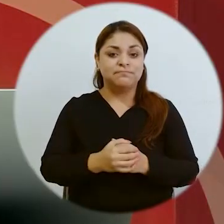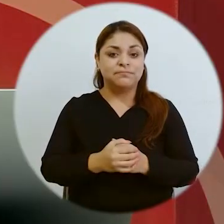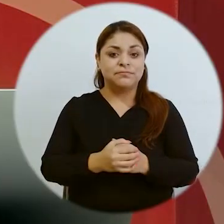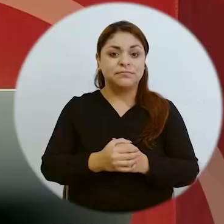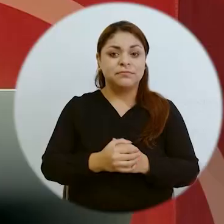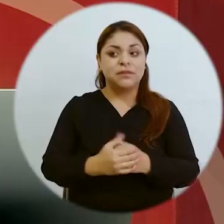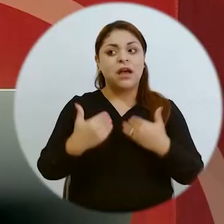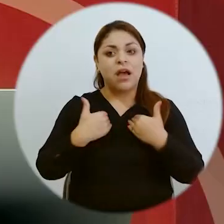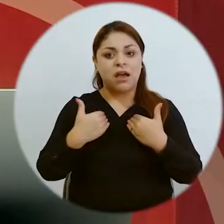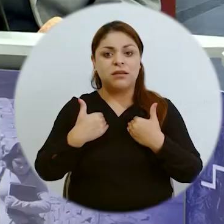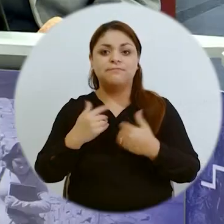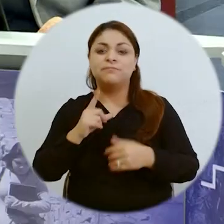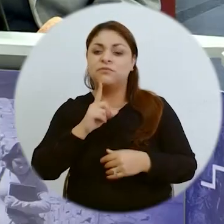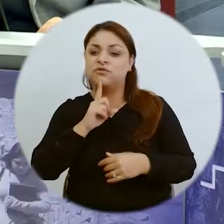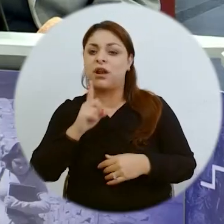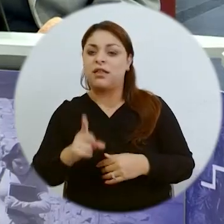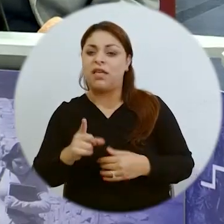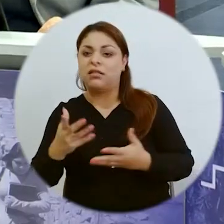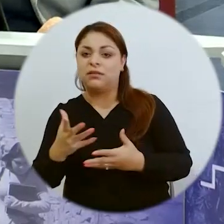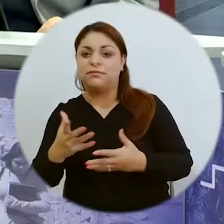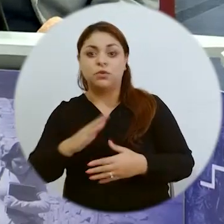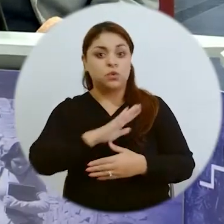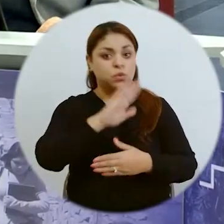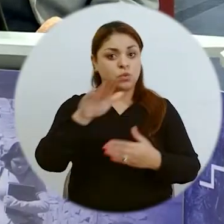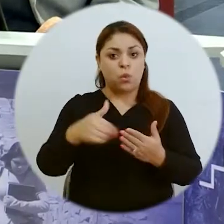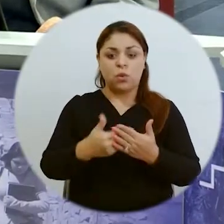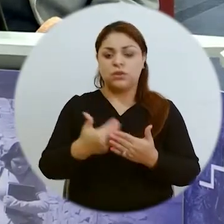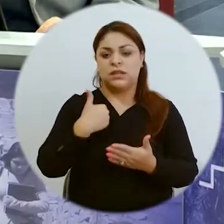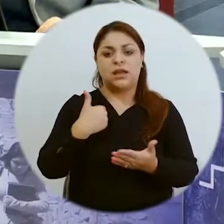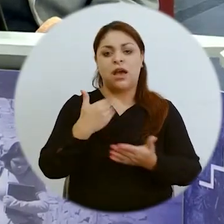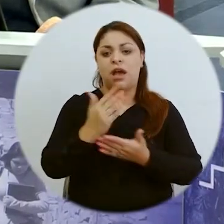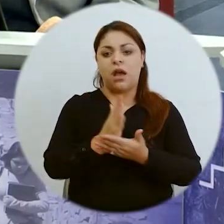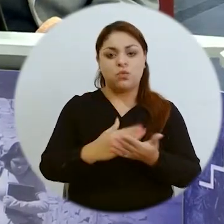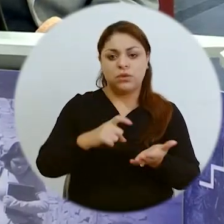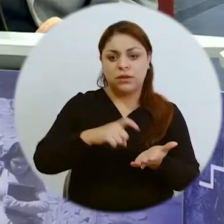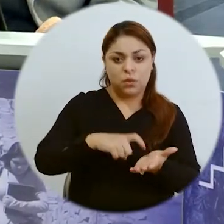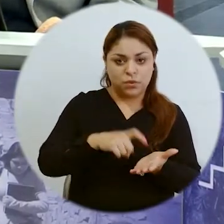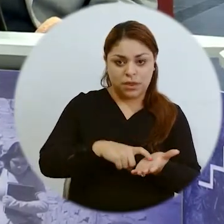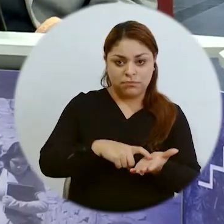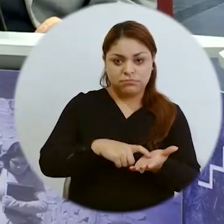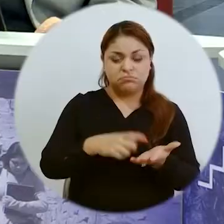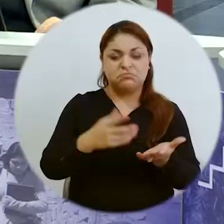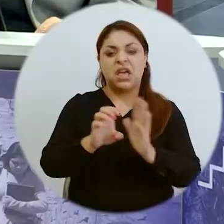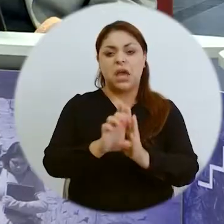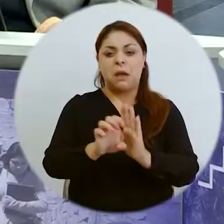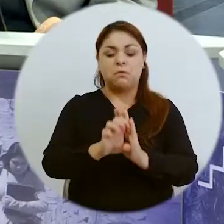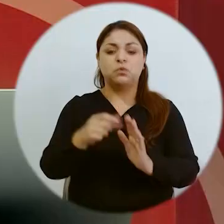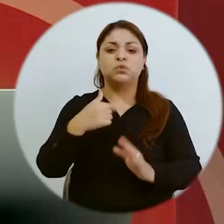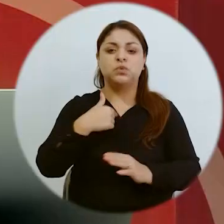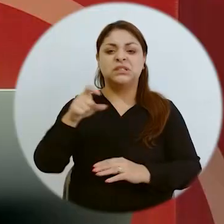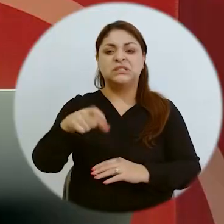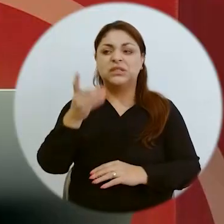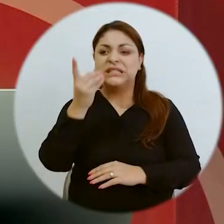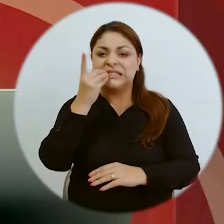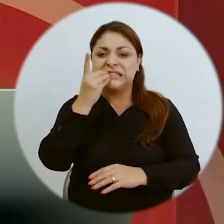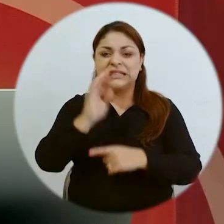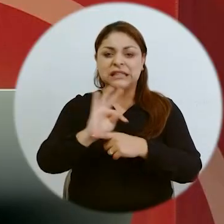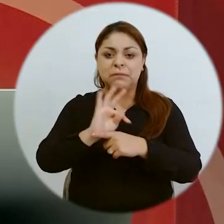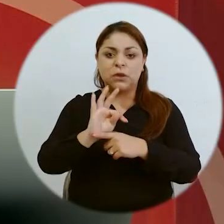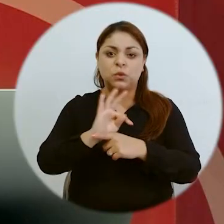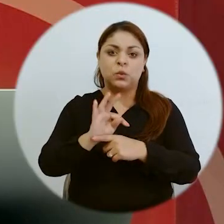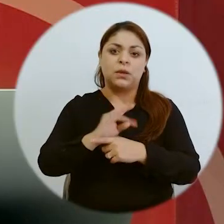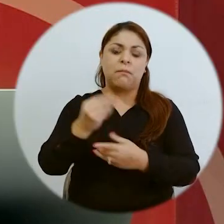un lado está la realidad y es que todos tenemos alguna deuda. Sí. Si nos hacemos un tratamiento dental